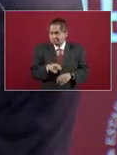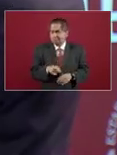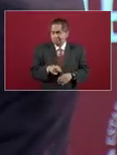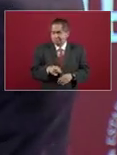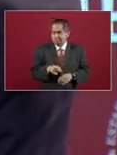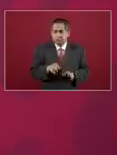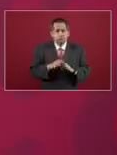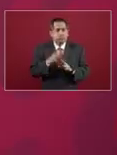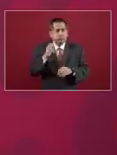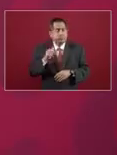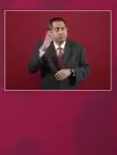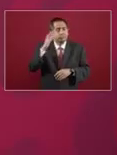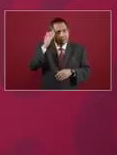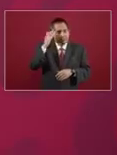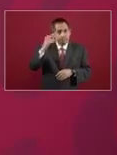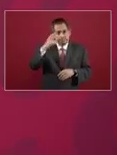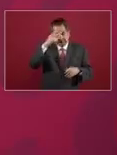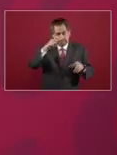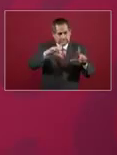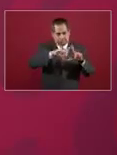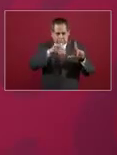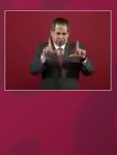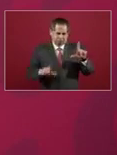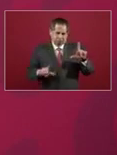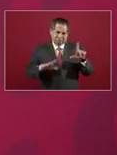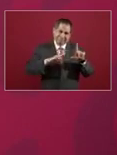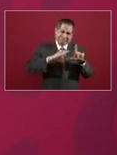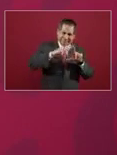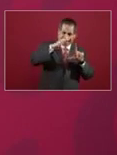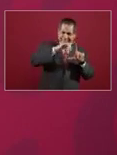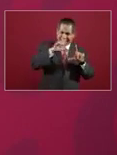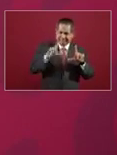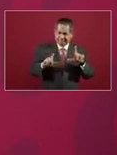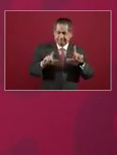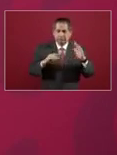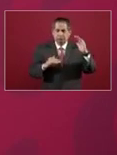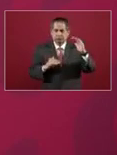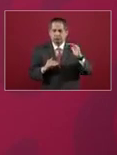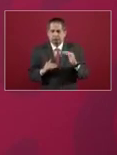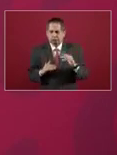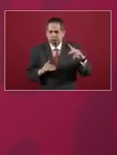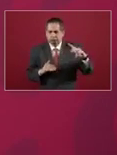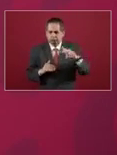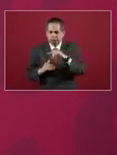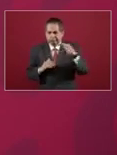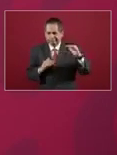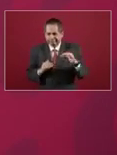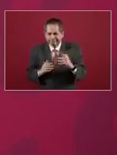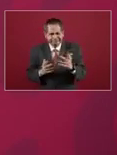de cómo era nuestro territorio y cuánto nos quedó.